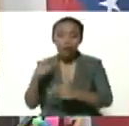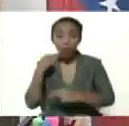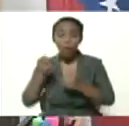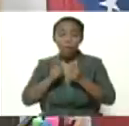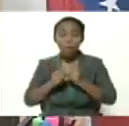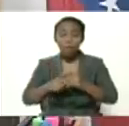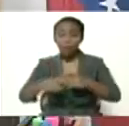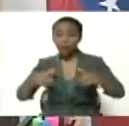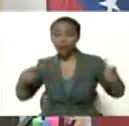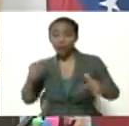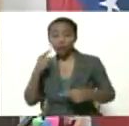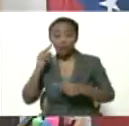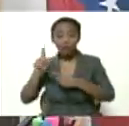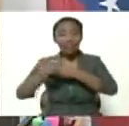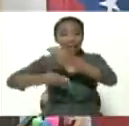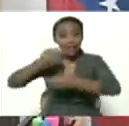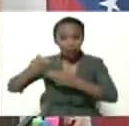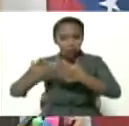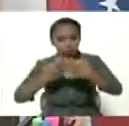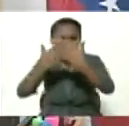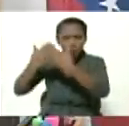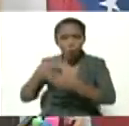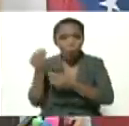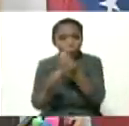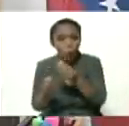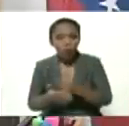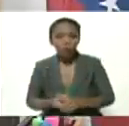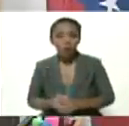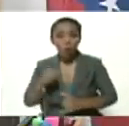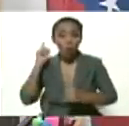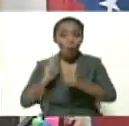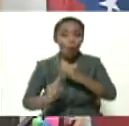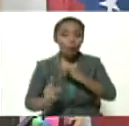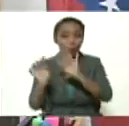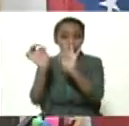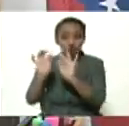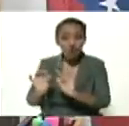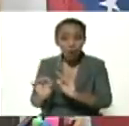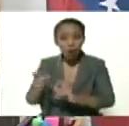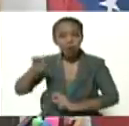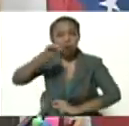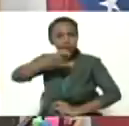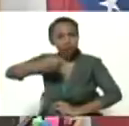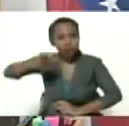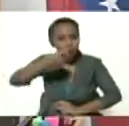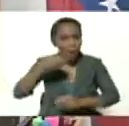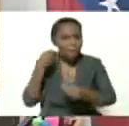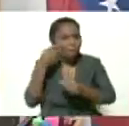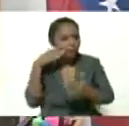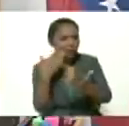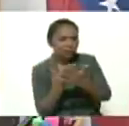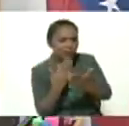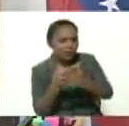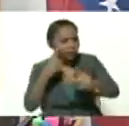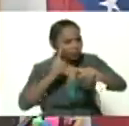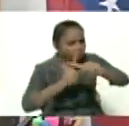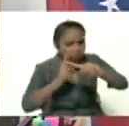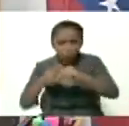porque se está haciendo el estudio de los últimos casos, buscando para ver,